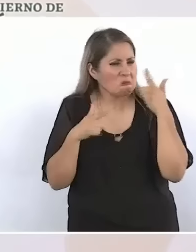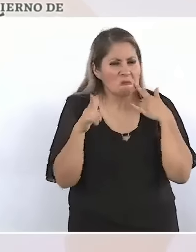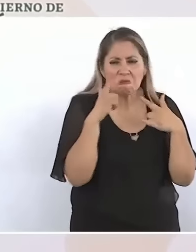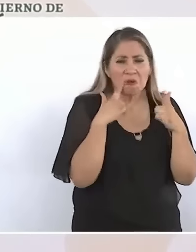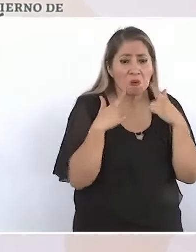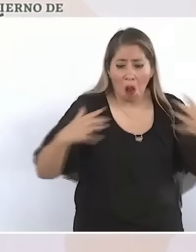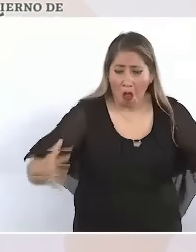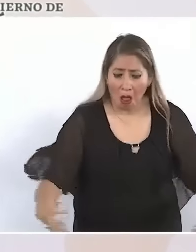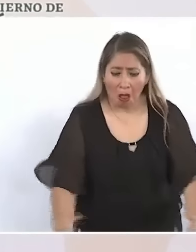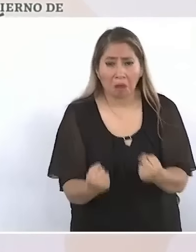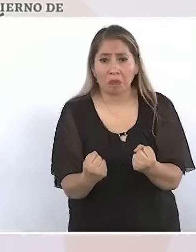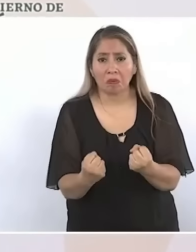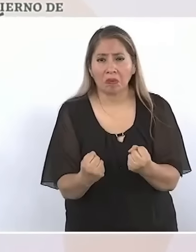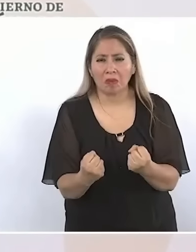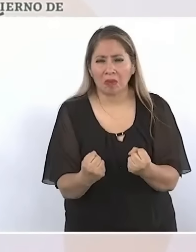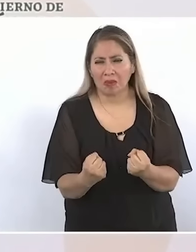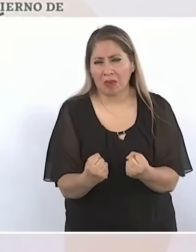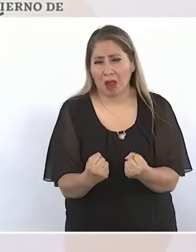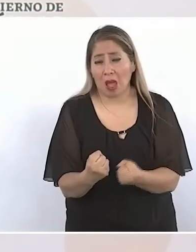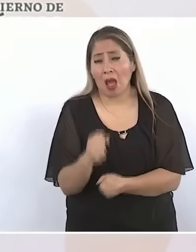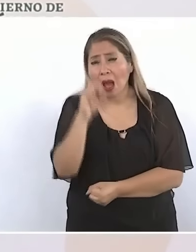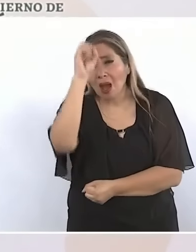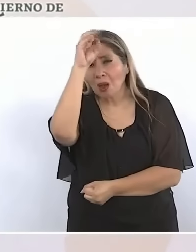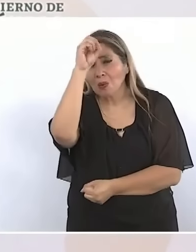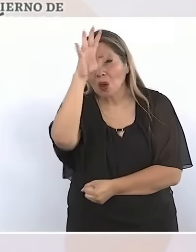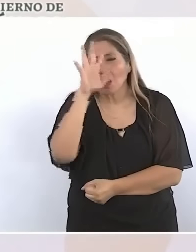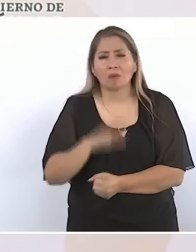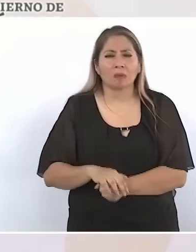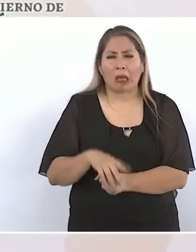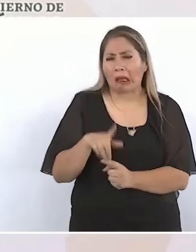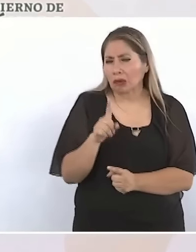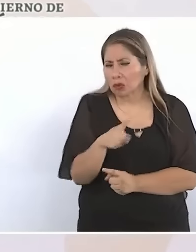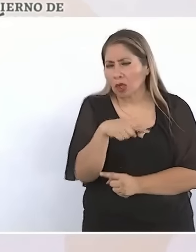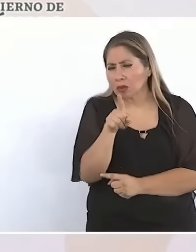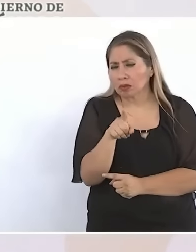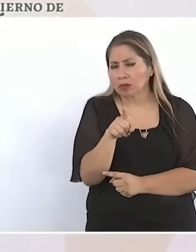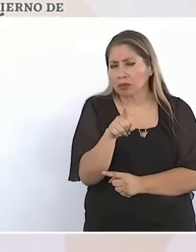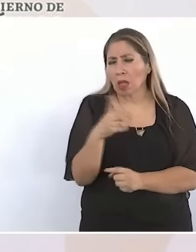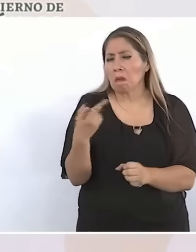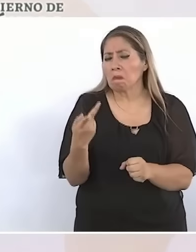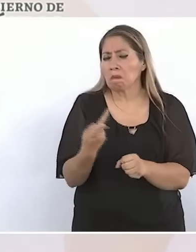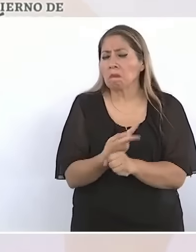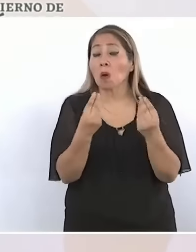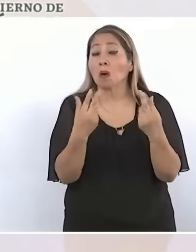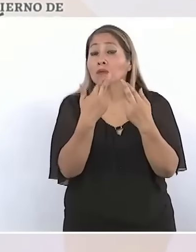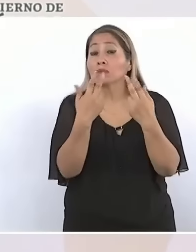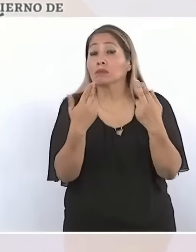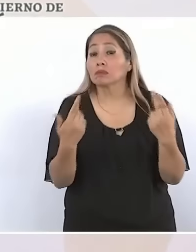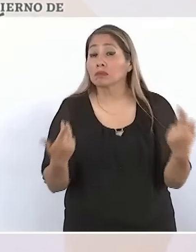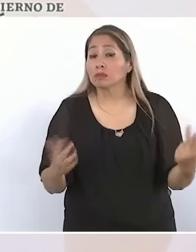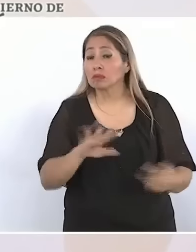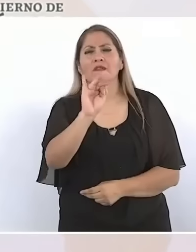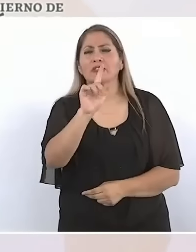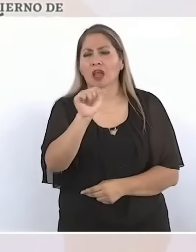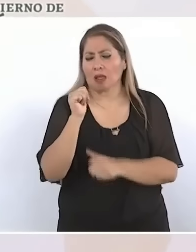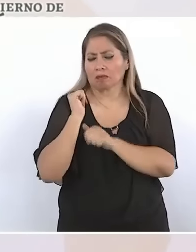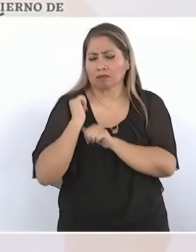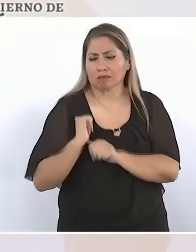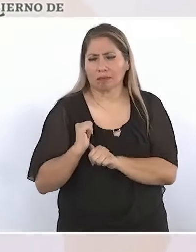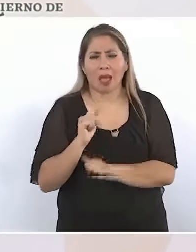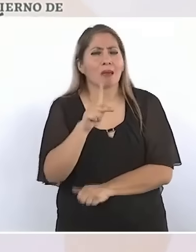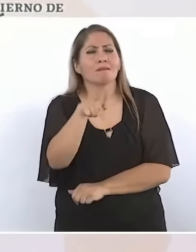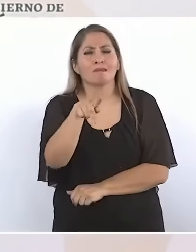justicia. Corresponde obviamente a las fiscalías esclarecer en definitivamente las causas y responsabilidad y atender demanda. Pero hay